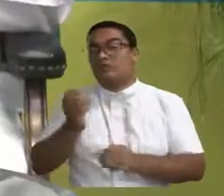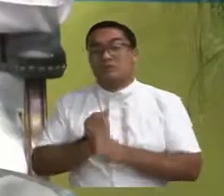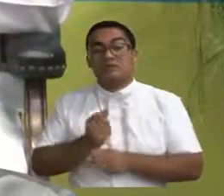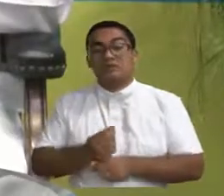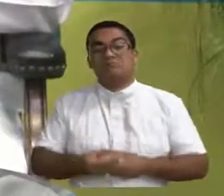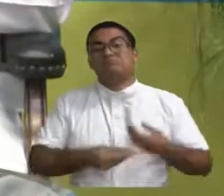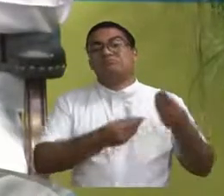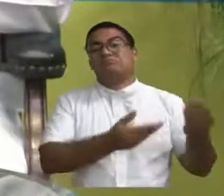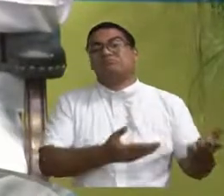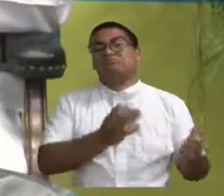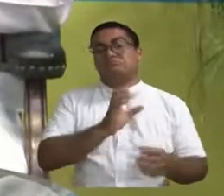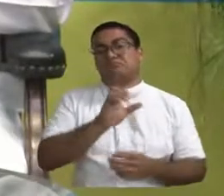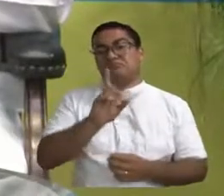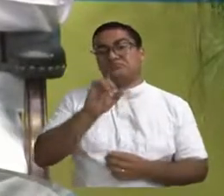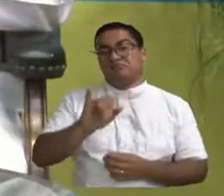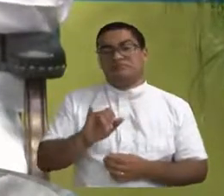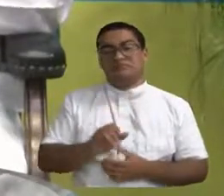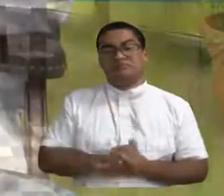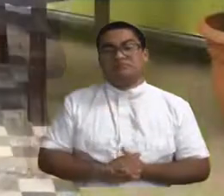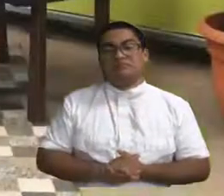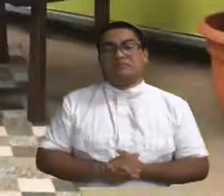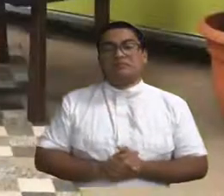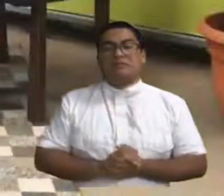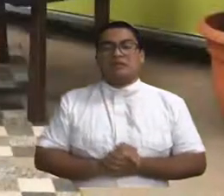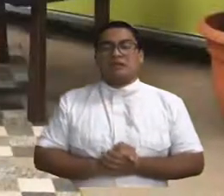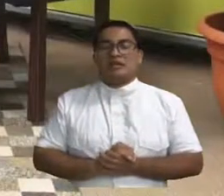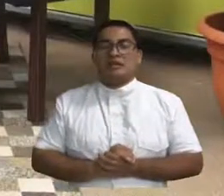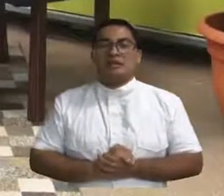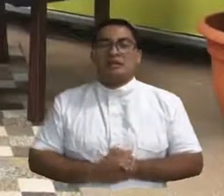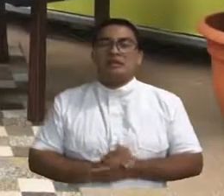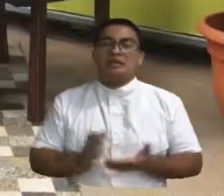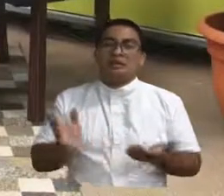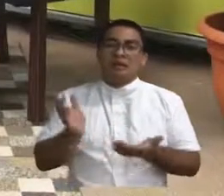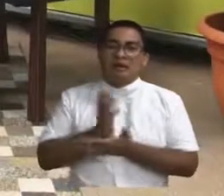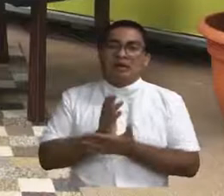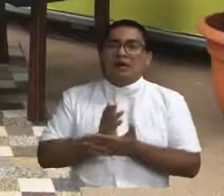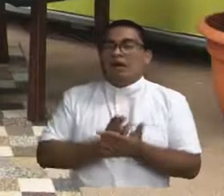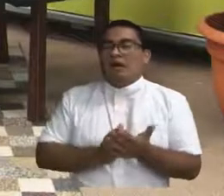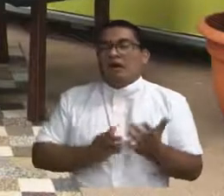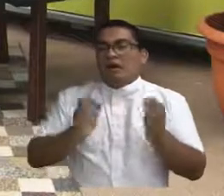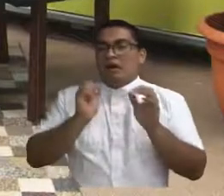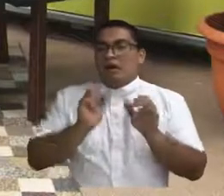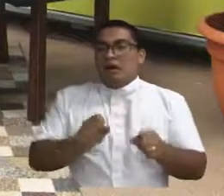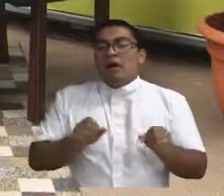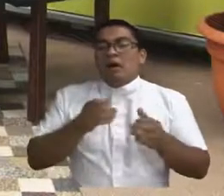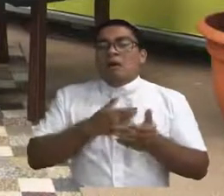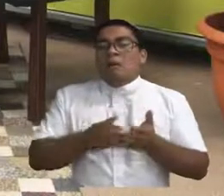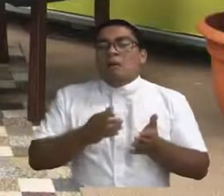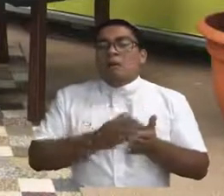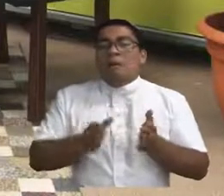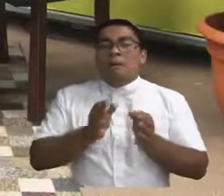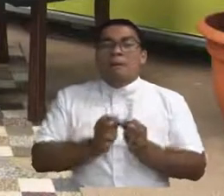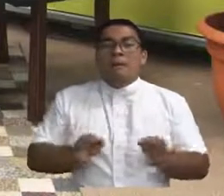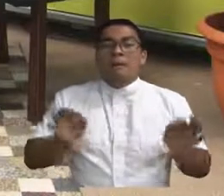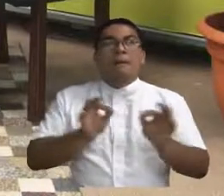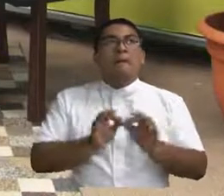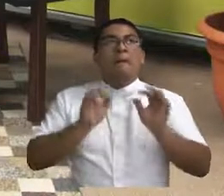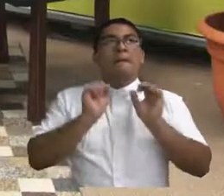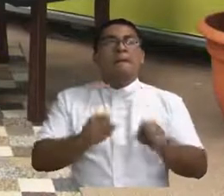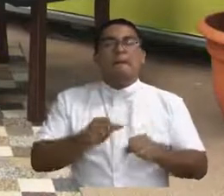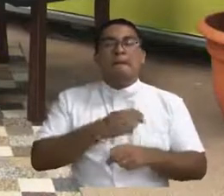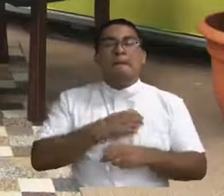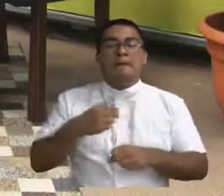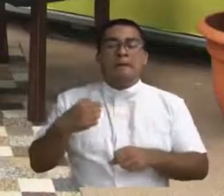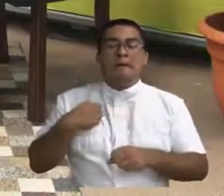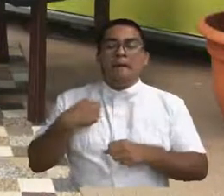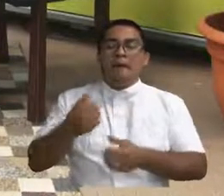manera evitar las enfermedades respiratorias. Claro. Correcto. Entonces, hay cosas que son fáciles y que están a nuestro alcance que pueden ayudarnos